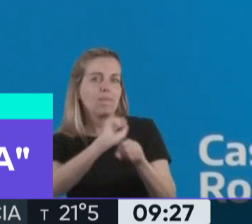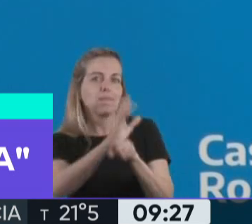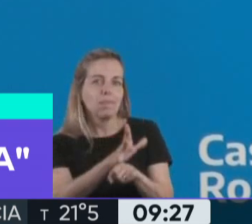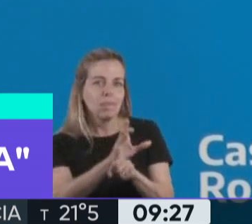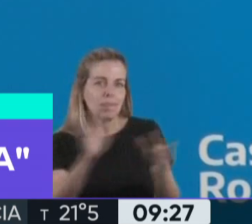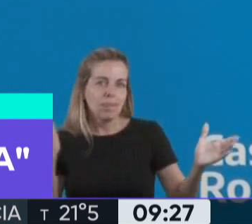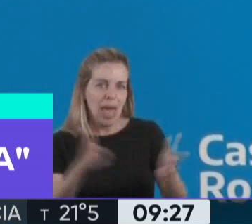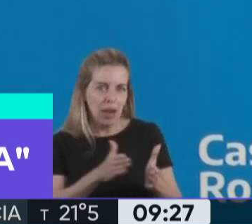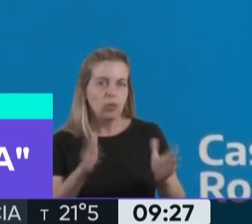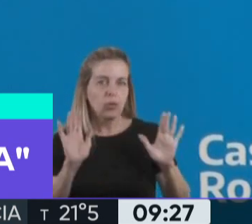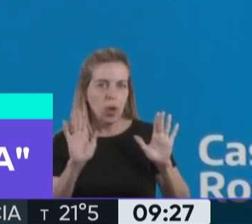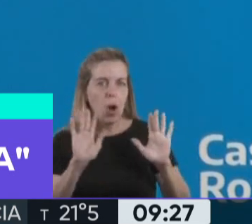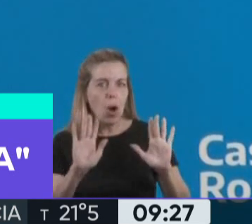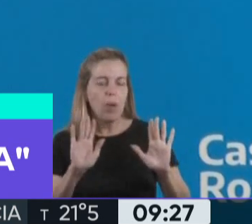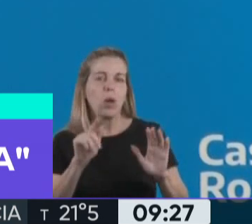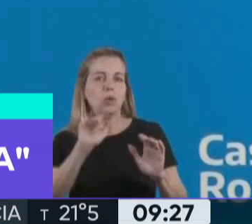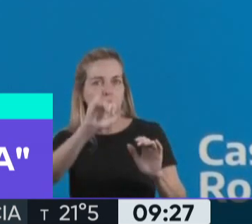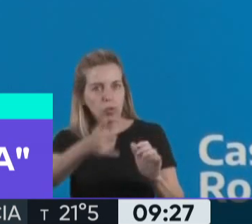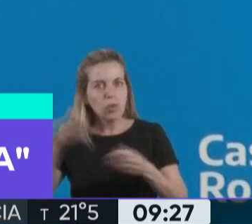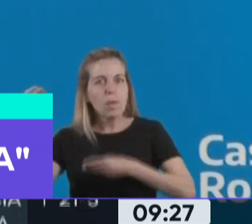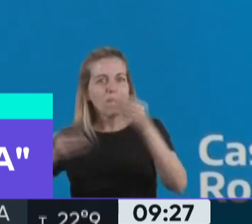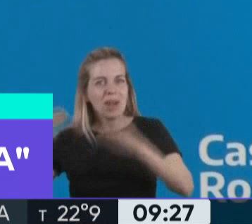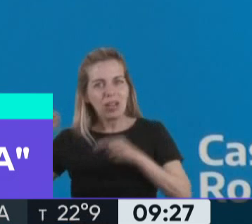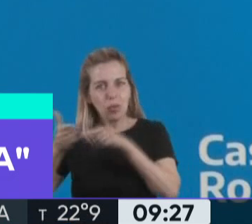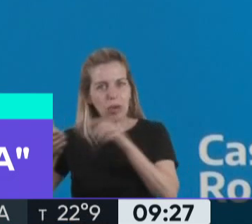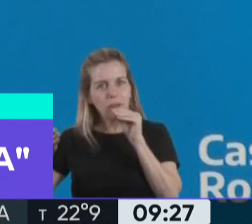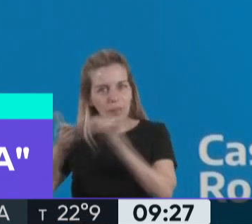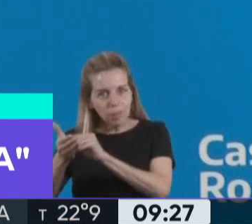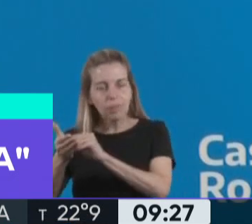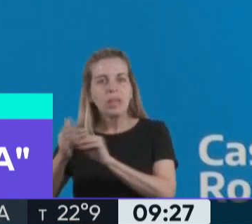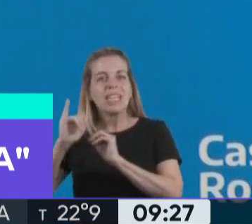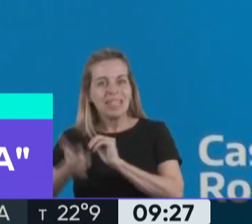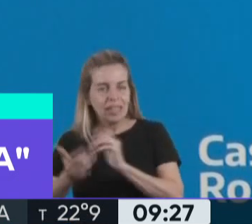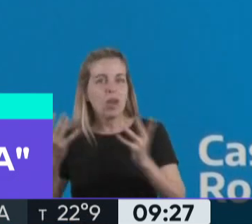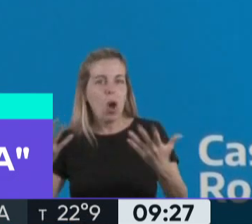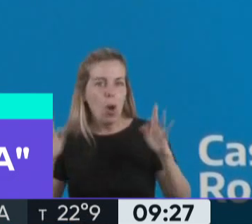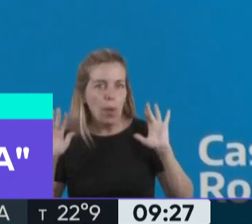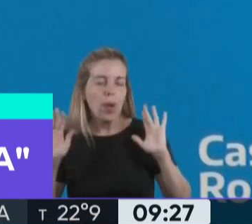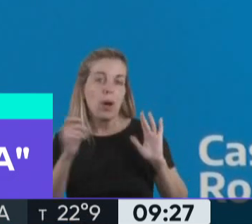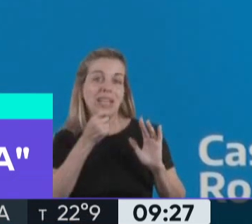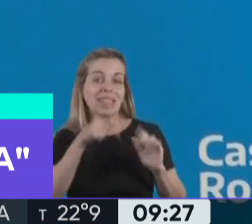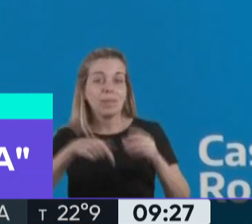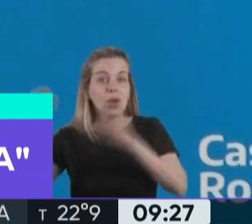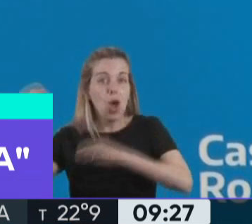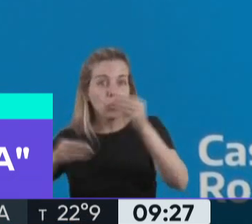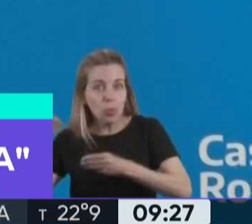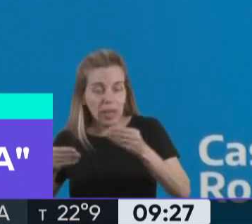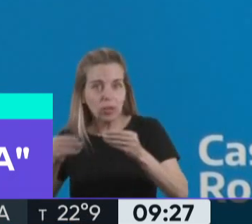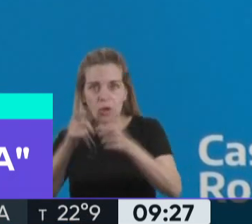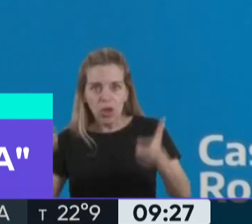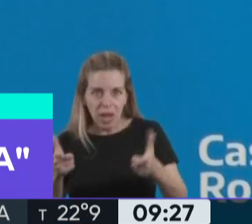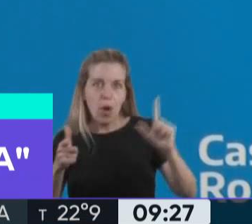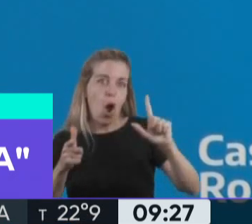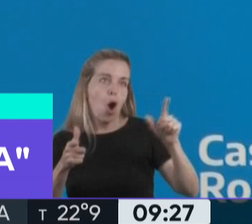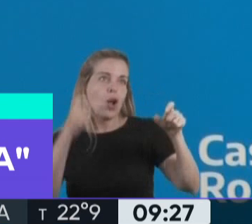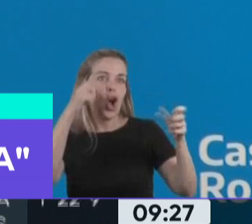pandemia. Esto, por supuesto, está contemplado en el presupuesto. Obviamente, si nosotros no tenemos presupuesto o si nosotros no tenemos